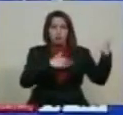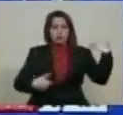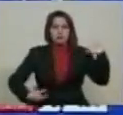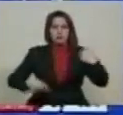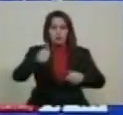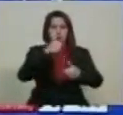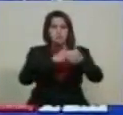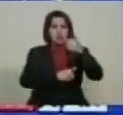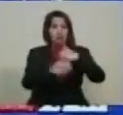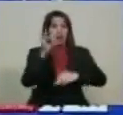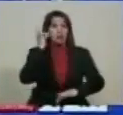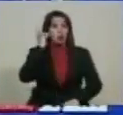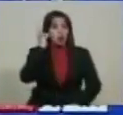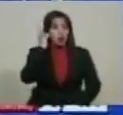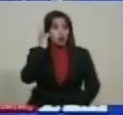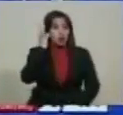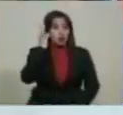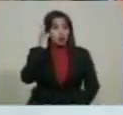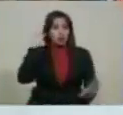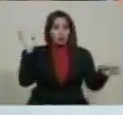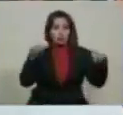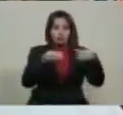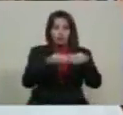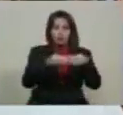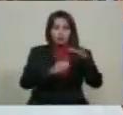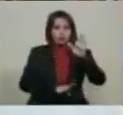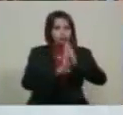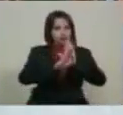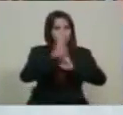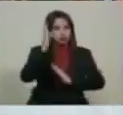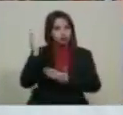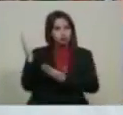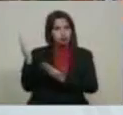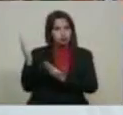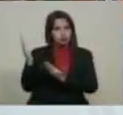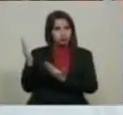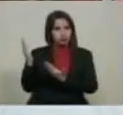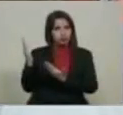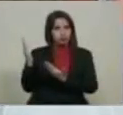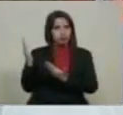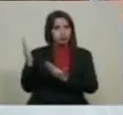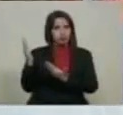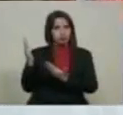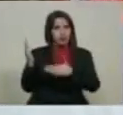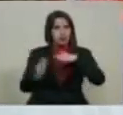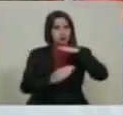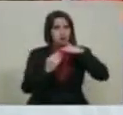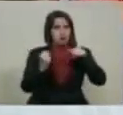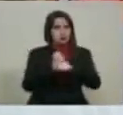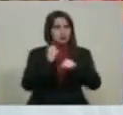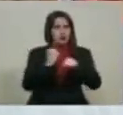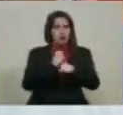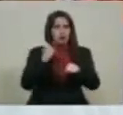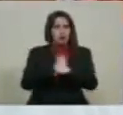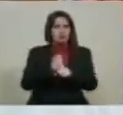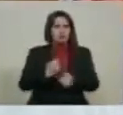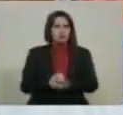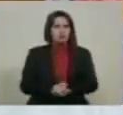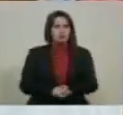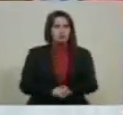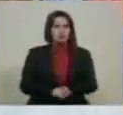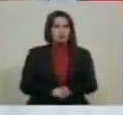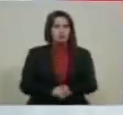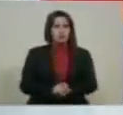de Mujeres, para seguir desarrollando en la base el trabajo de